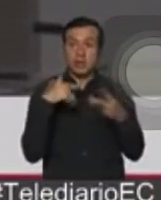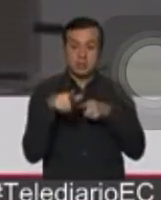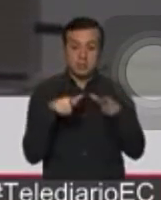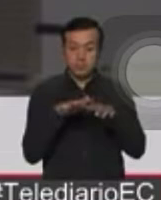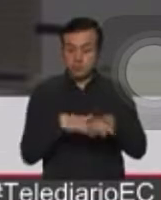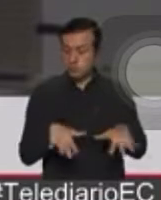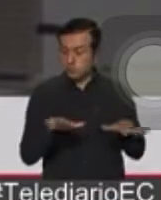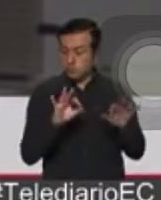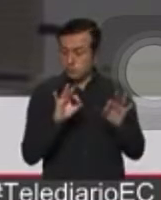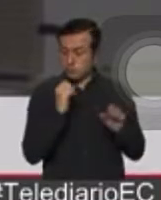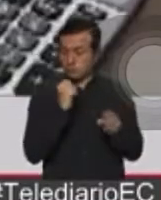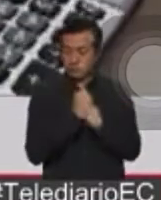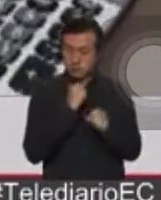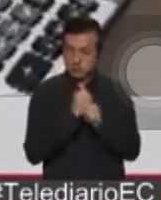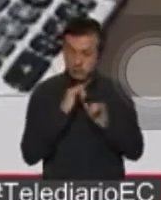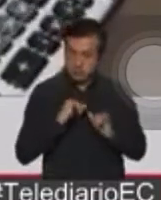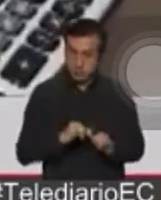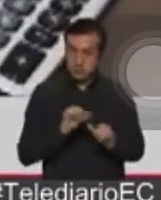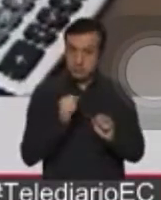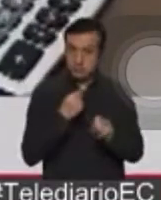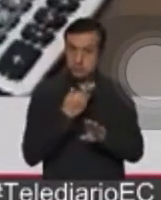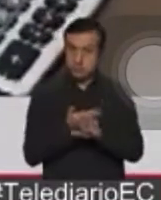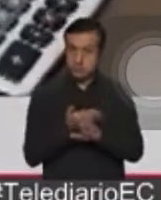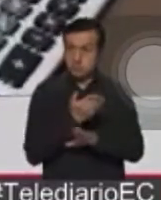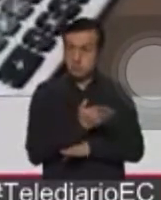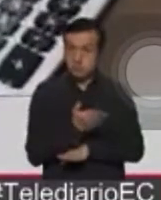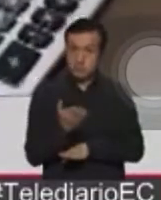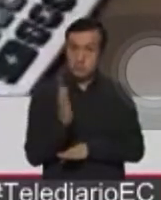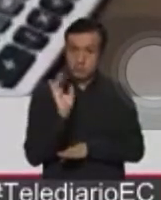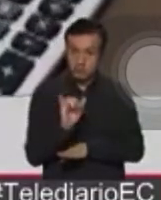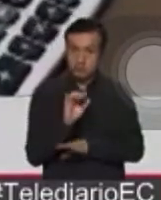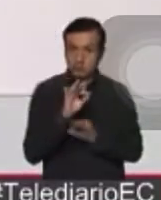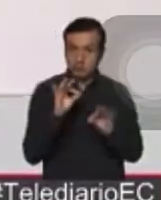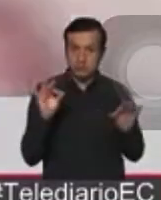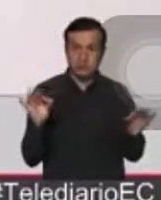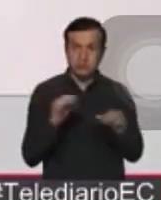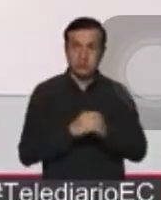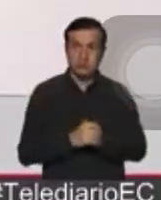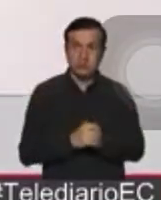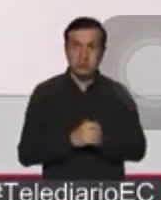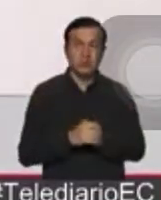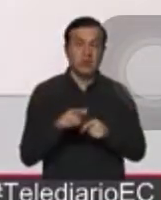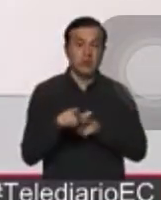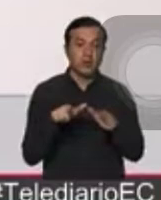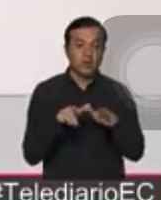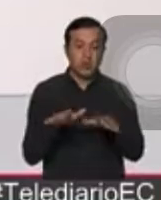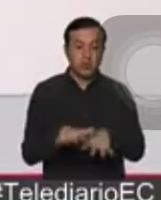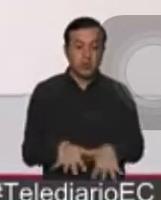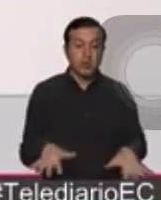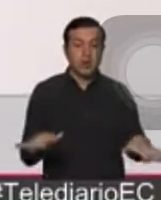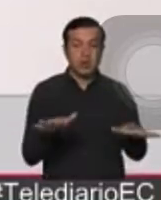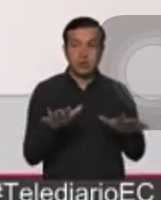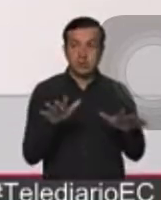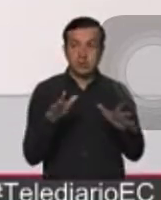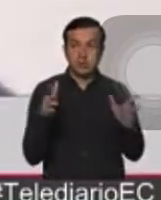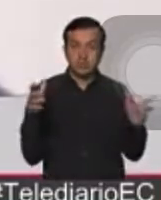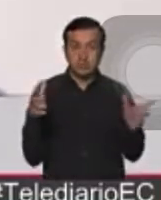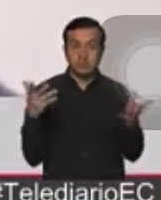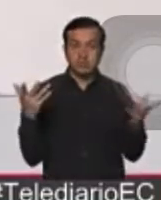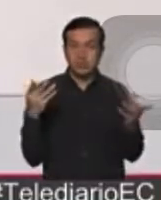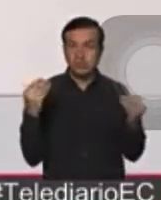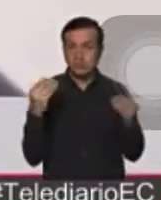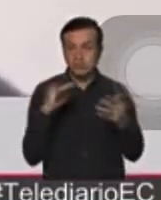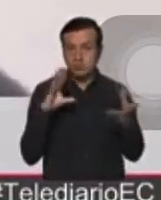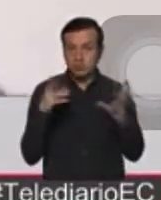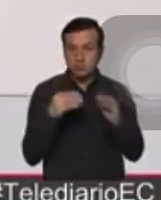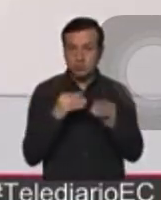para el teletrabajo permitirá que esta modalidad sea eficiente. Que nuestro espacio físico esté realmente adaptado